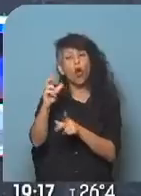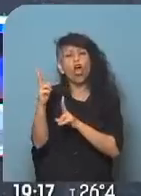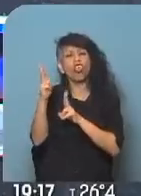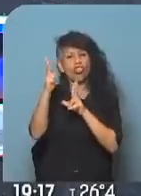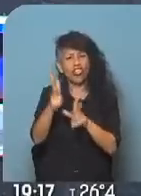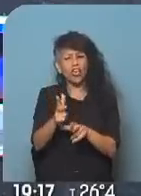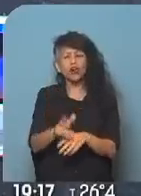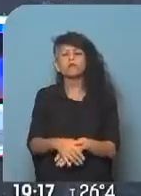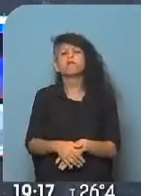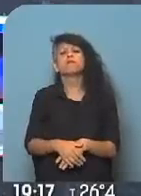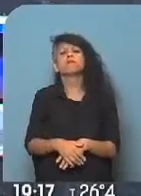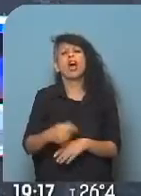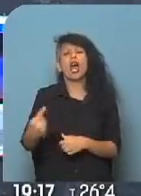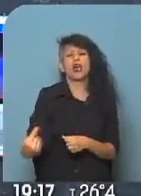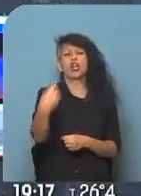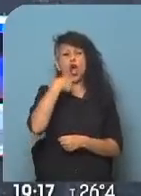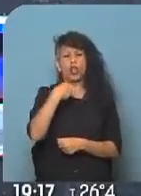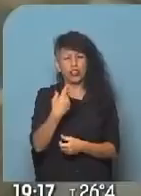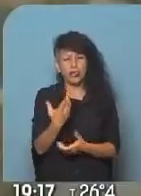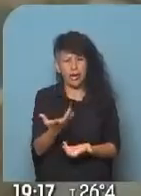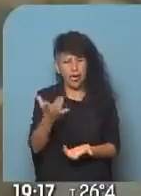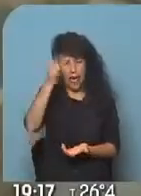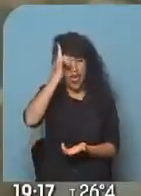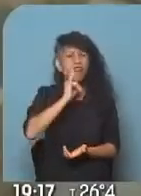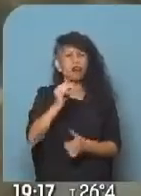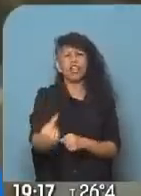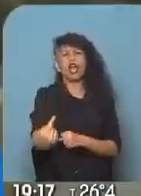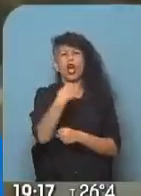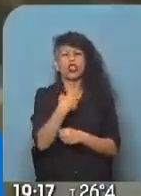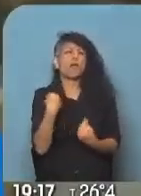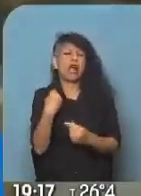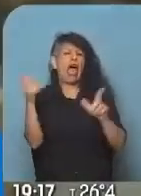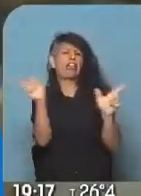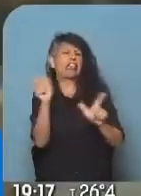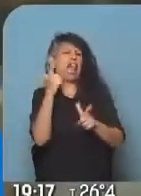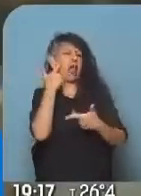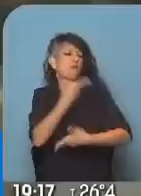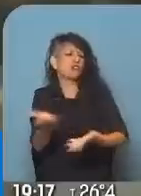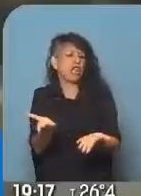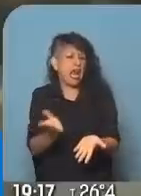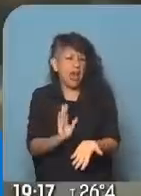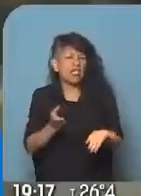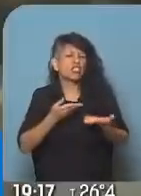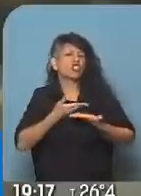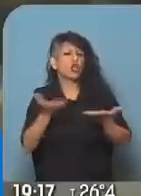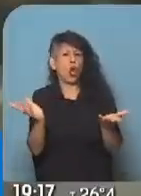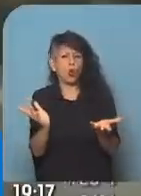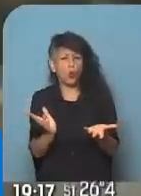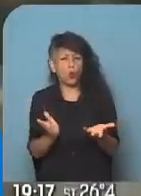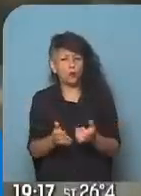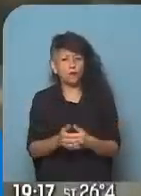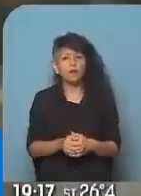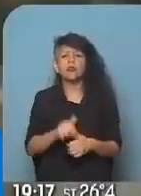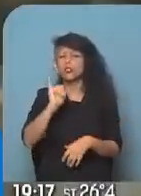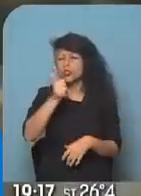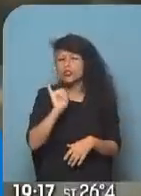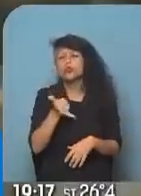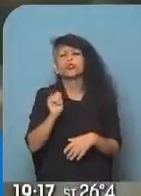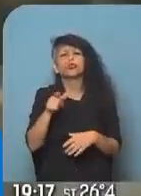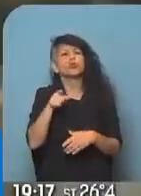su contra se debe a un show mediático. Me llamó la atención, ¿no? Todo el show mediático que armó el diario